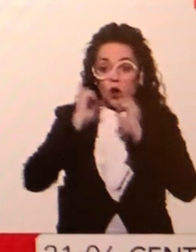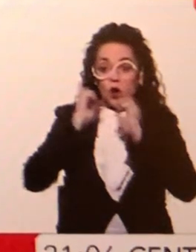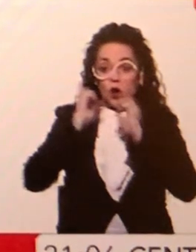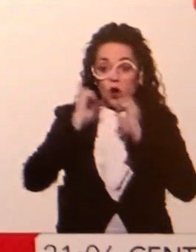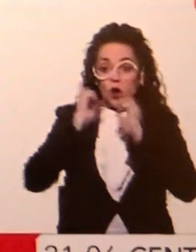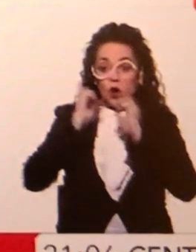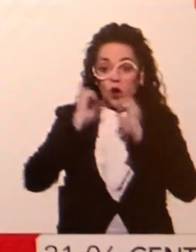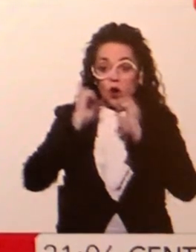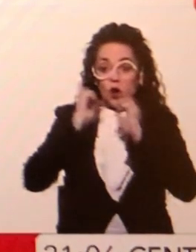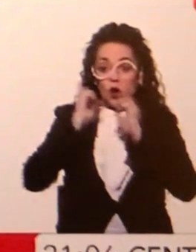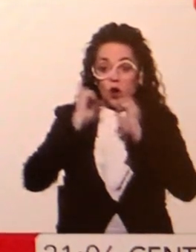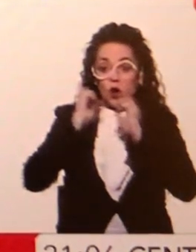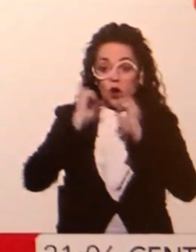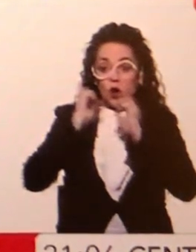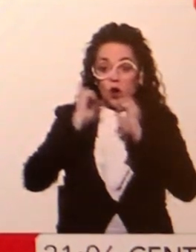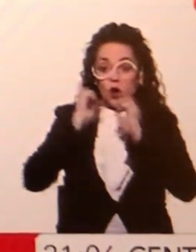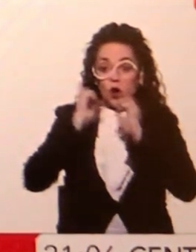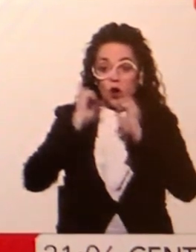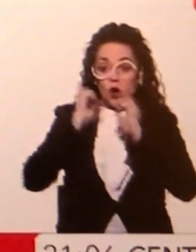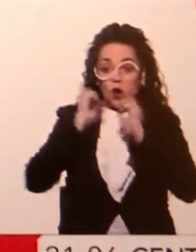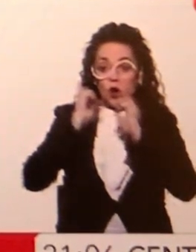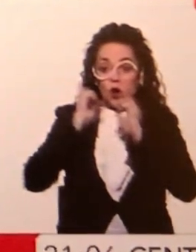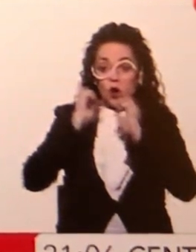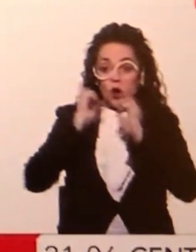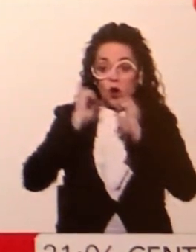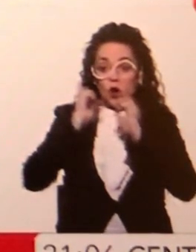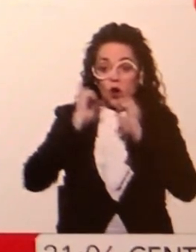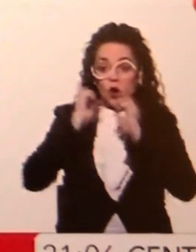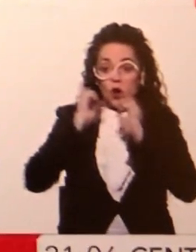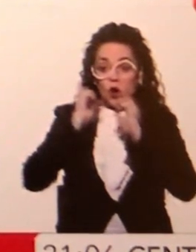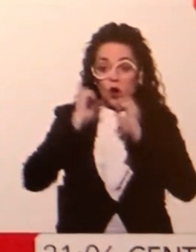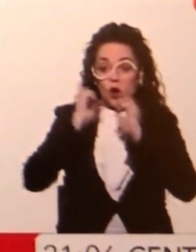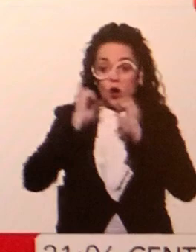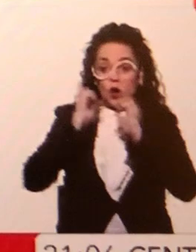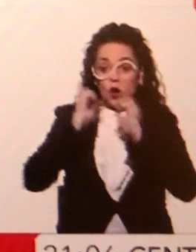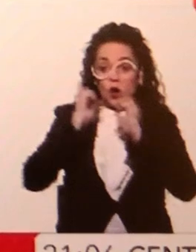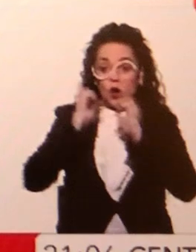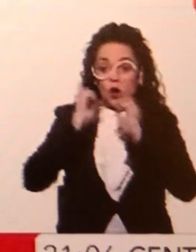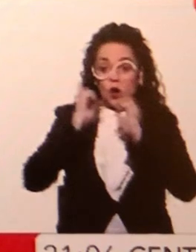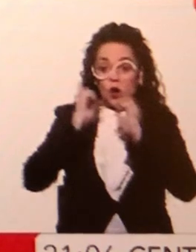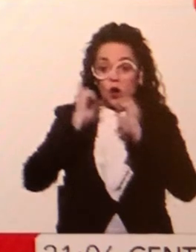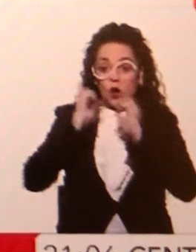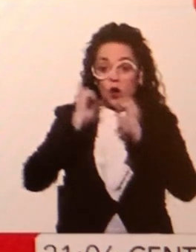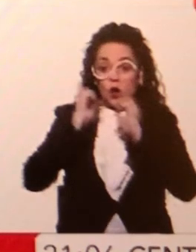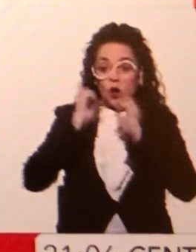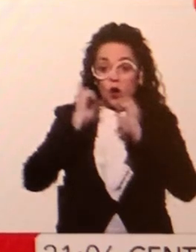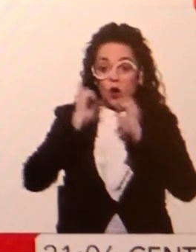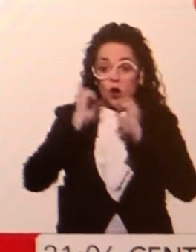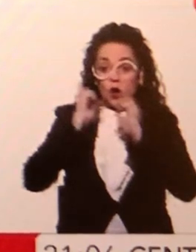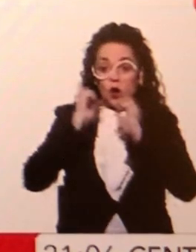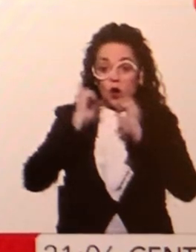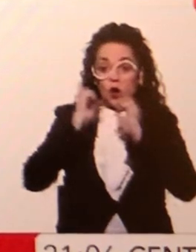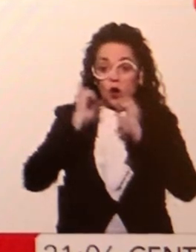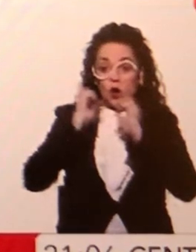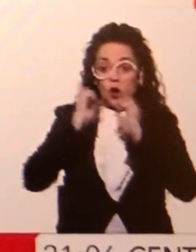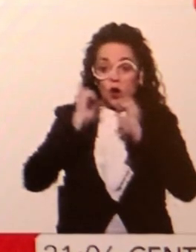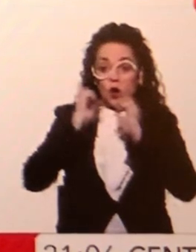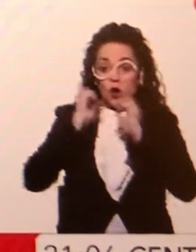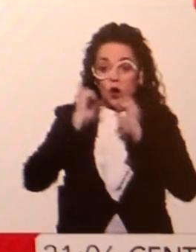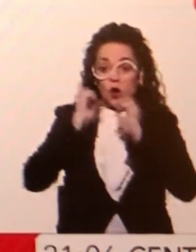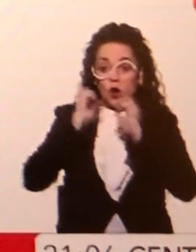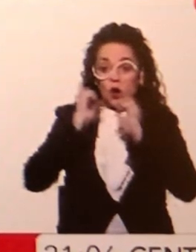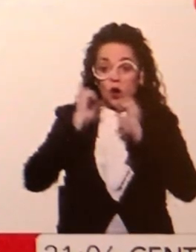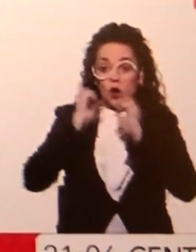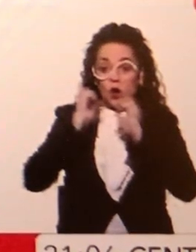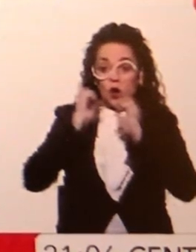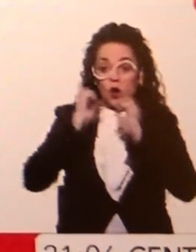noche hoy quiero platicar con ustedes amigos acerca de un evento que ocurrió hoy